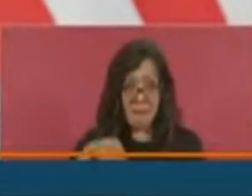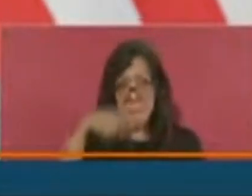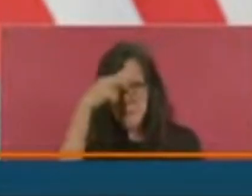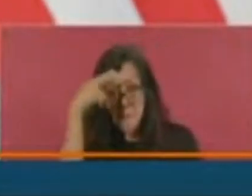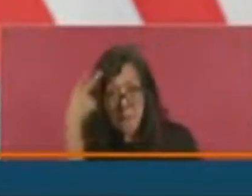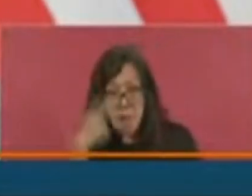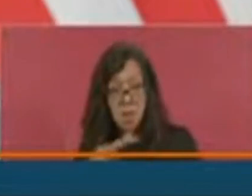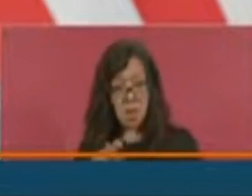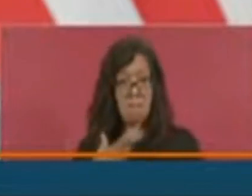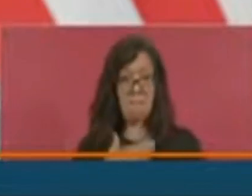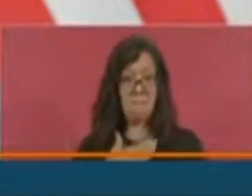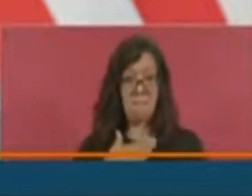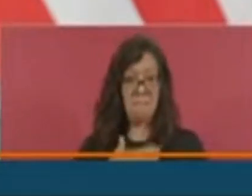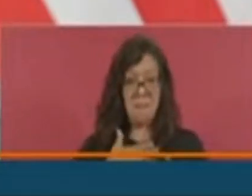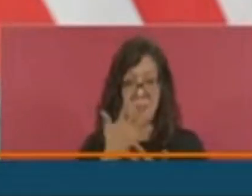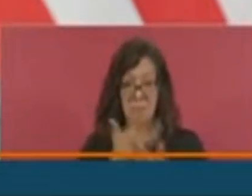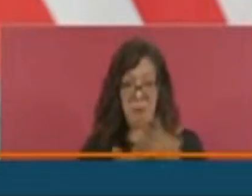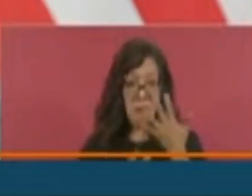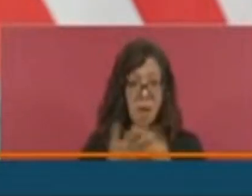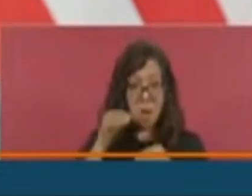fentanilo, es